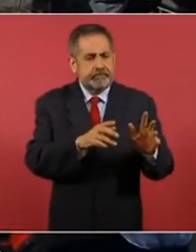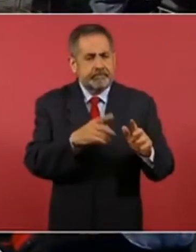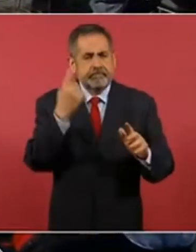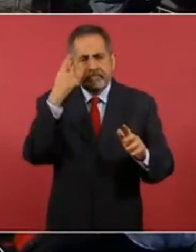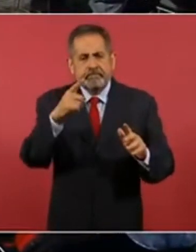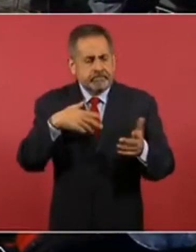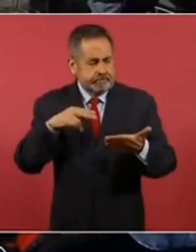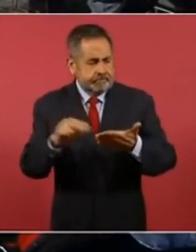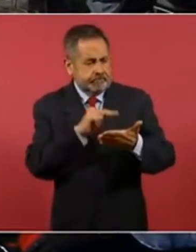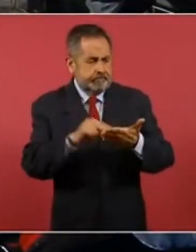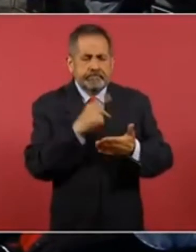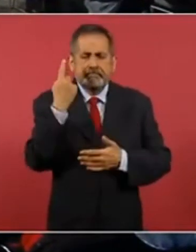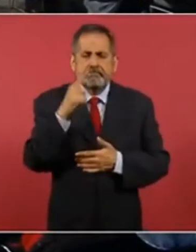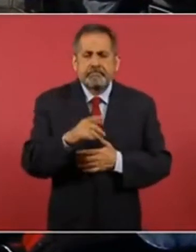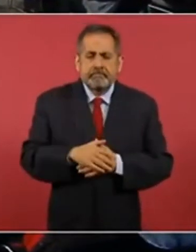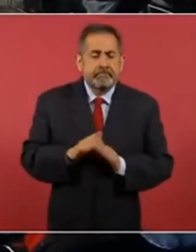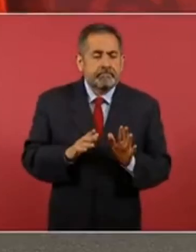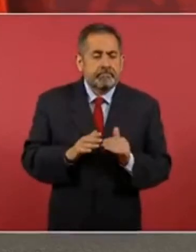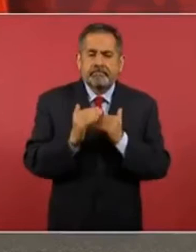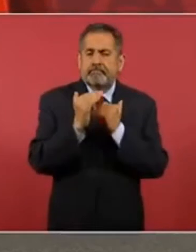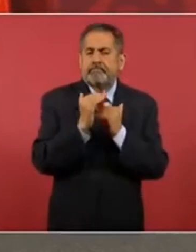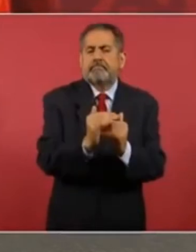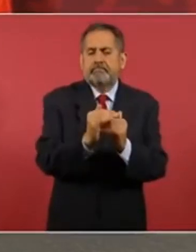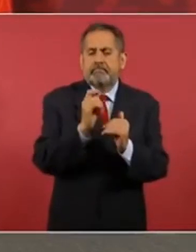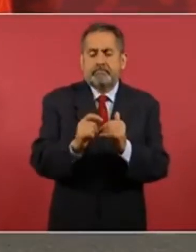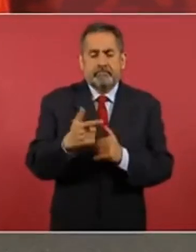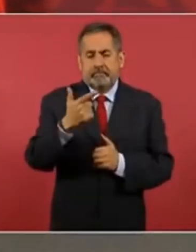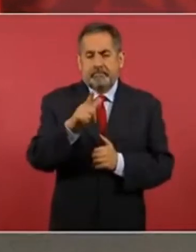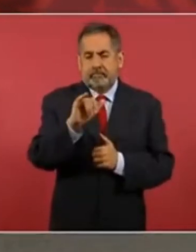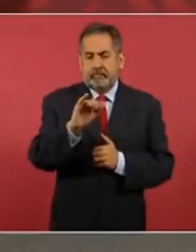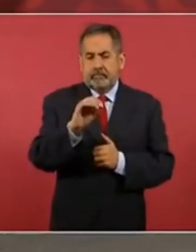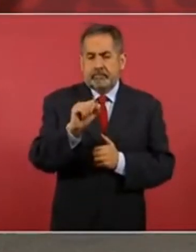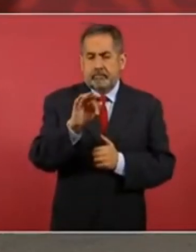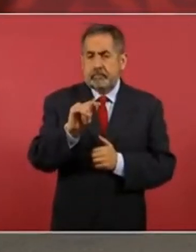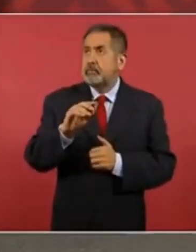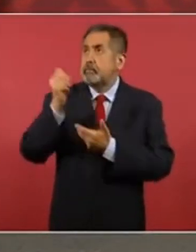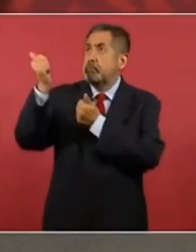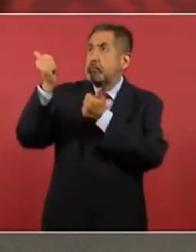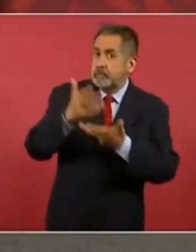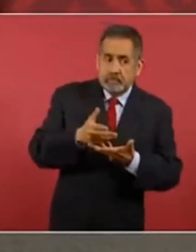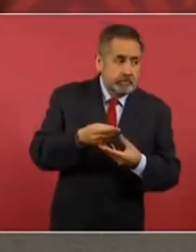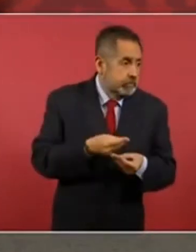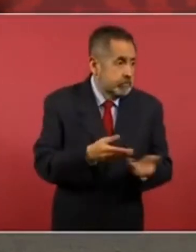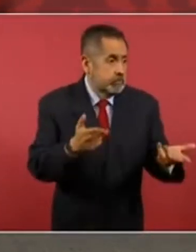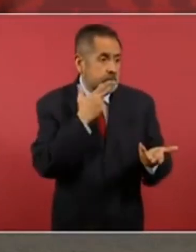para que se limite la importación de glifosato